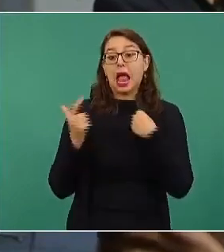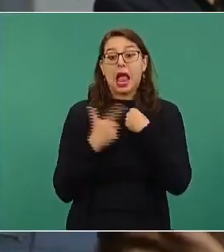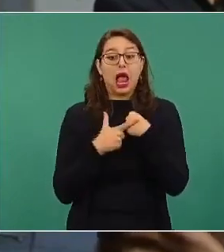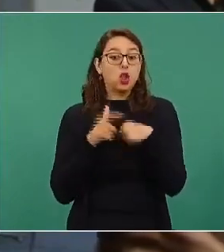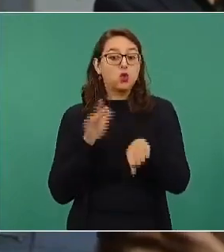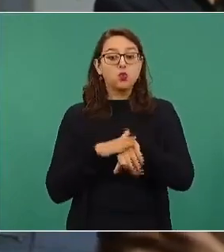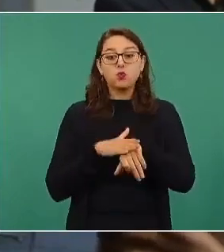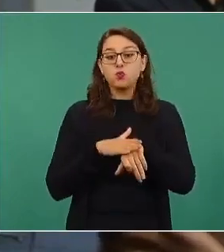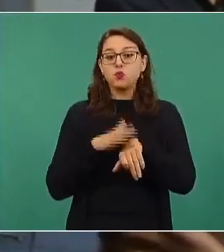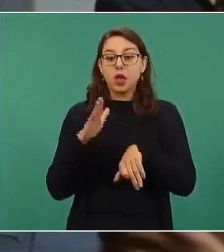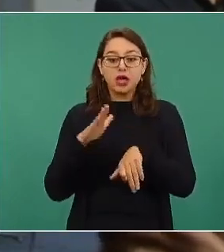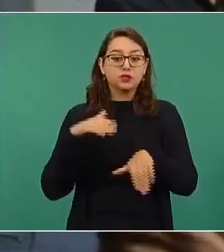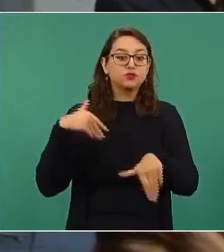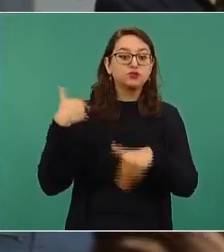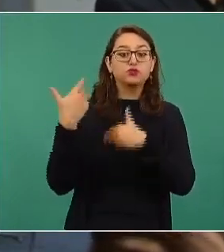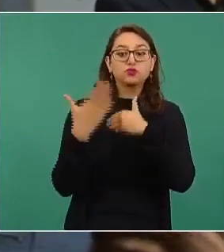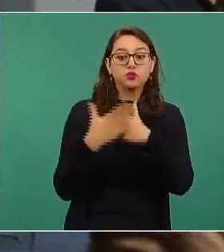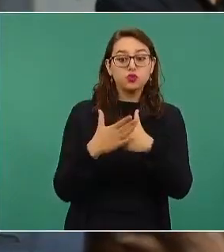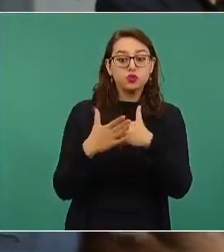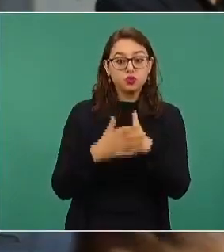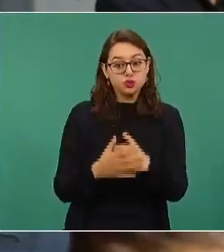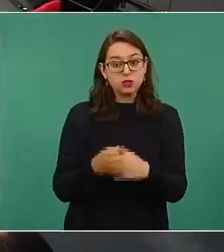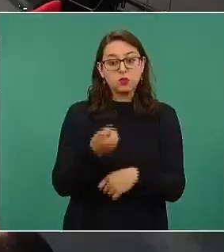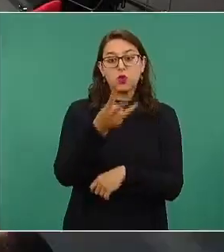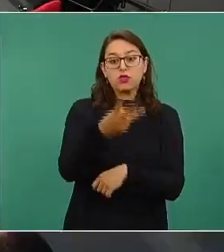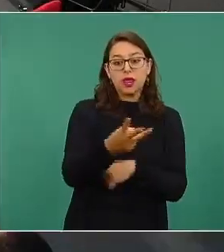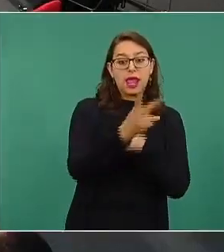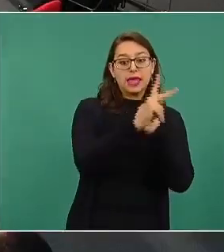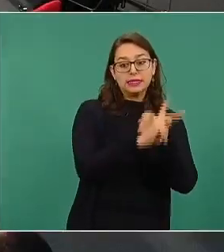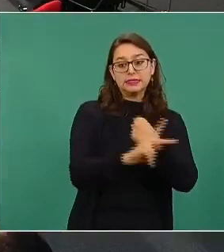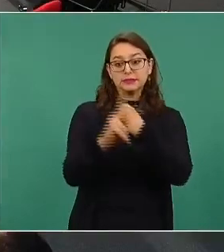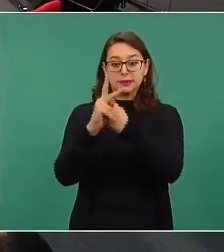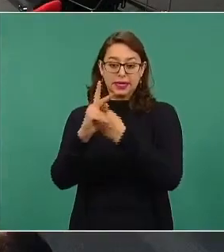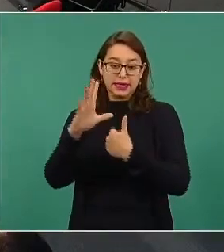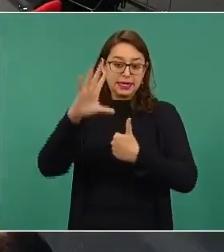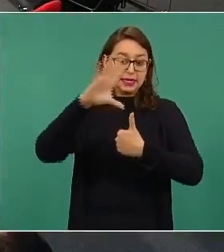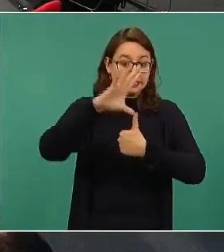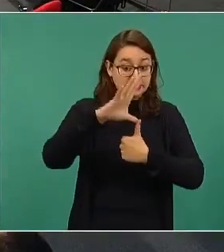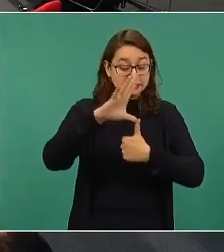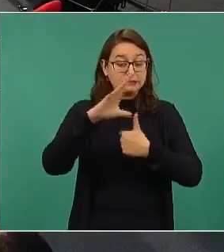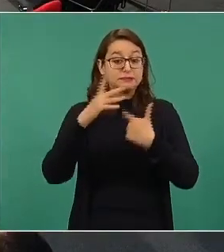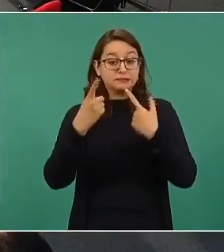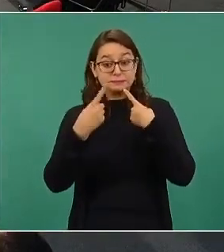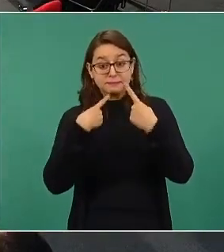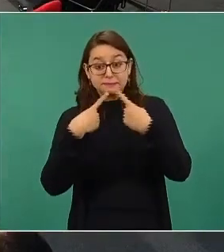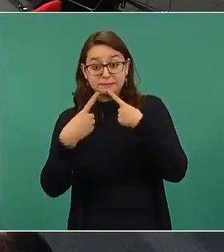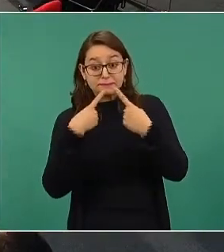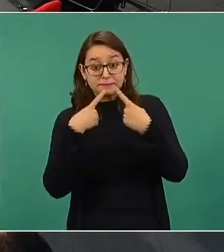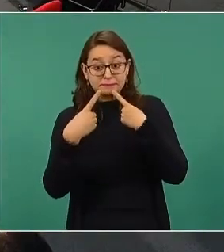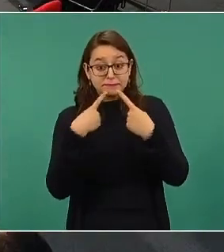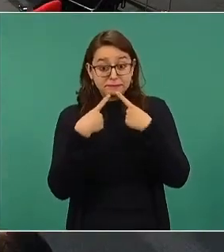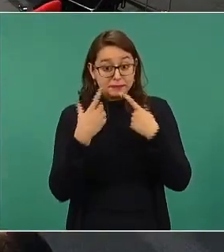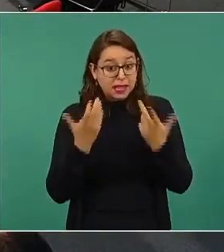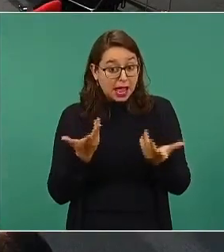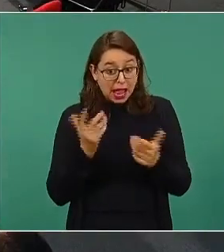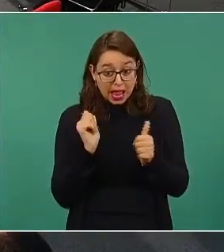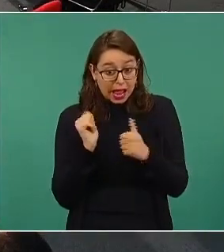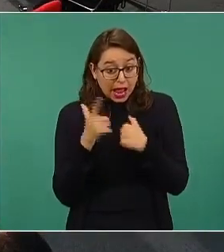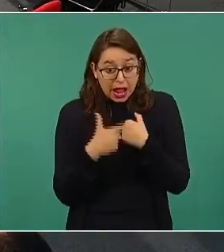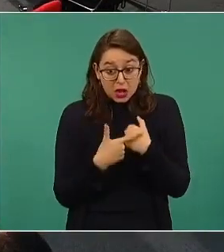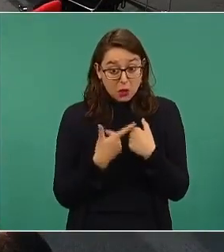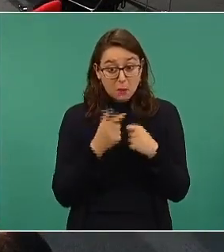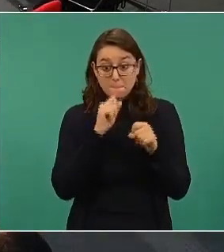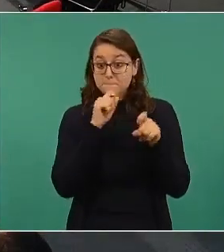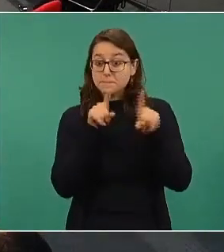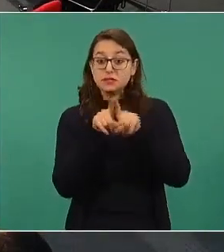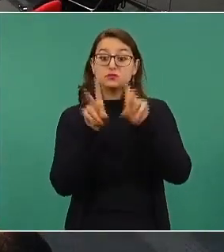este plan en la cumbre trilateral que tendrá esta semana con el presidente Biden y con Trudeau.